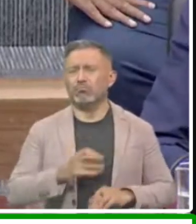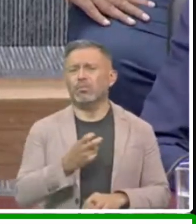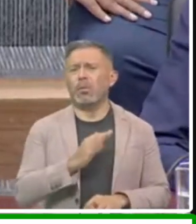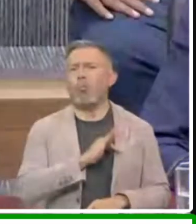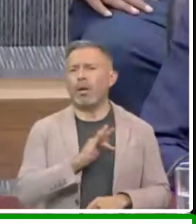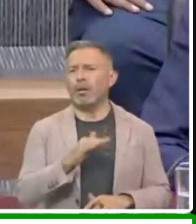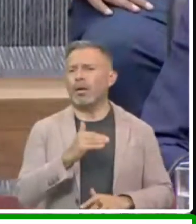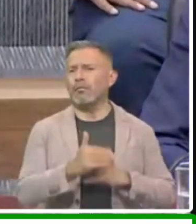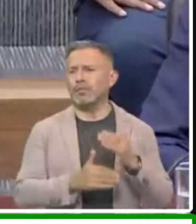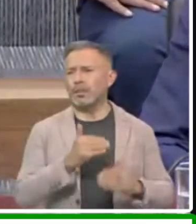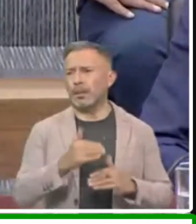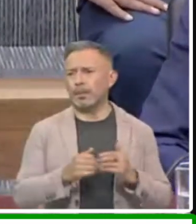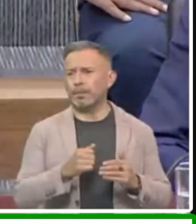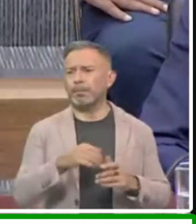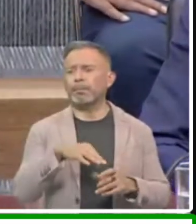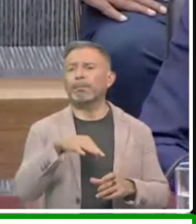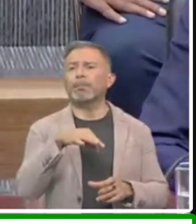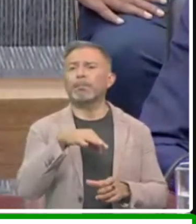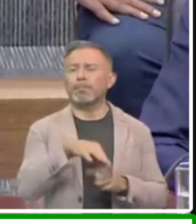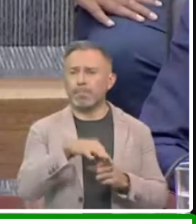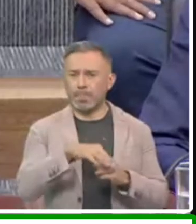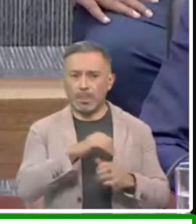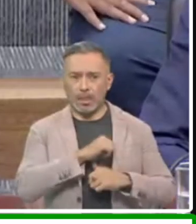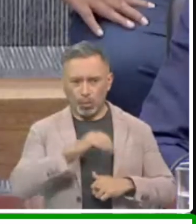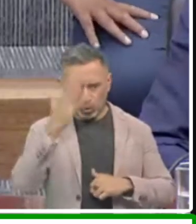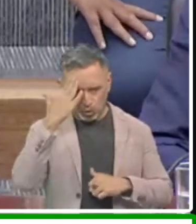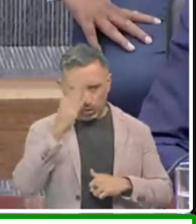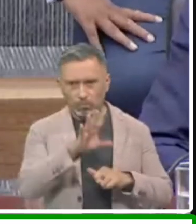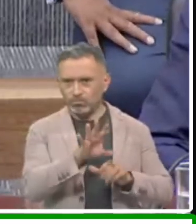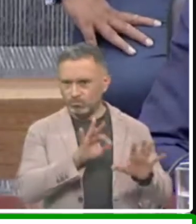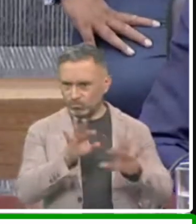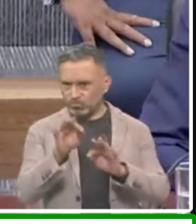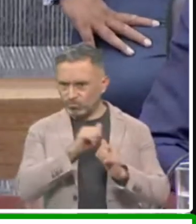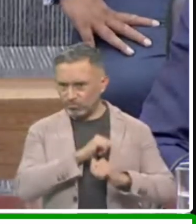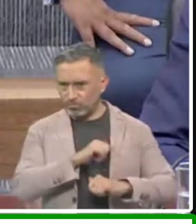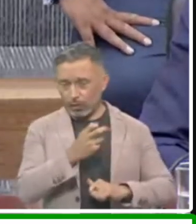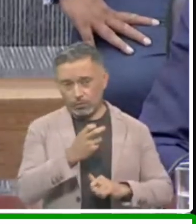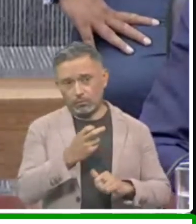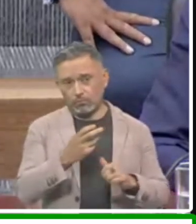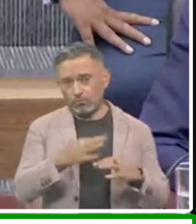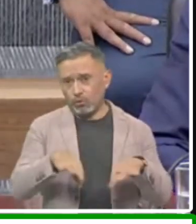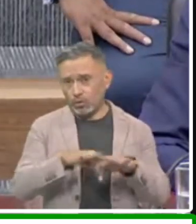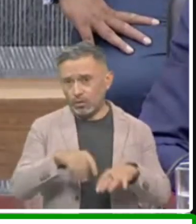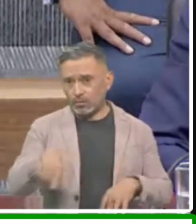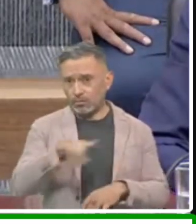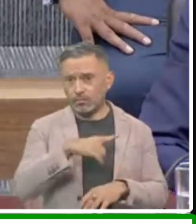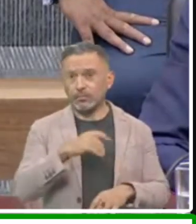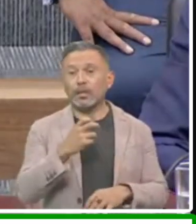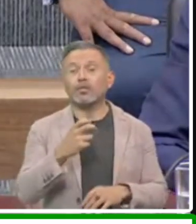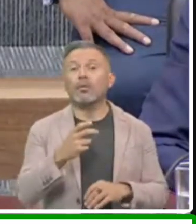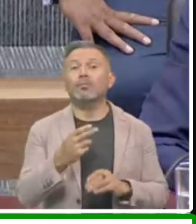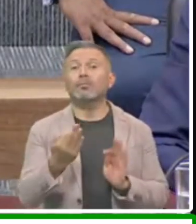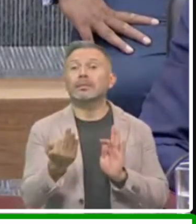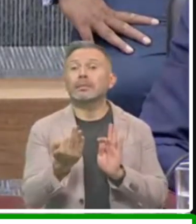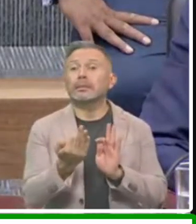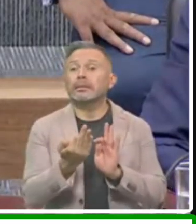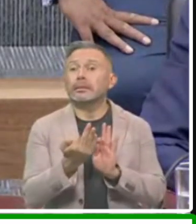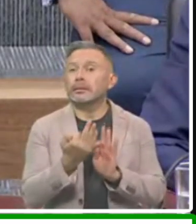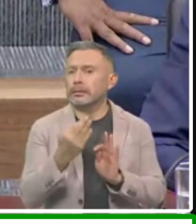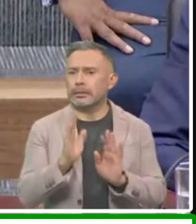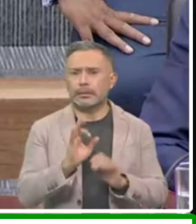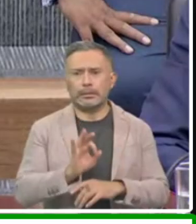diputados por parte de Morena, Partido Verde, Partido del Trabajo. Vamos a ir a este calladón de boca que le